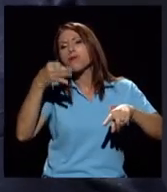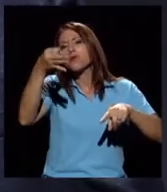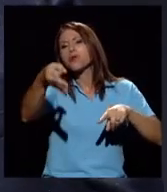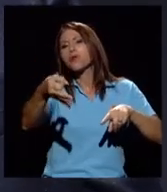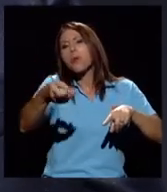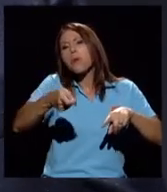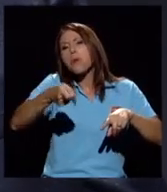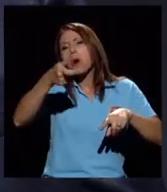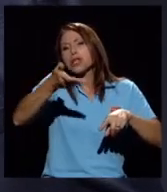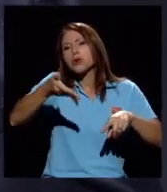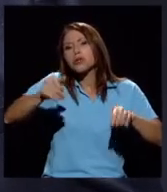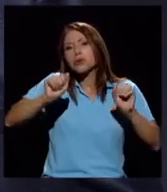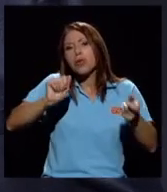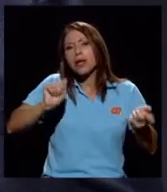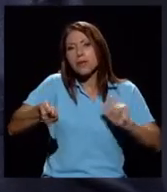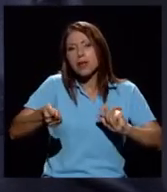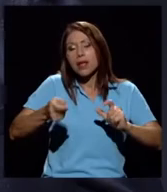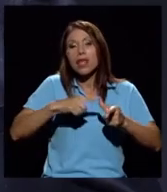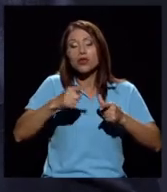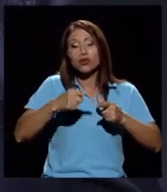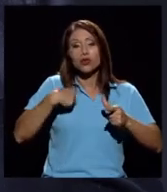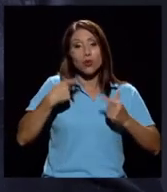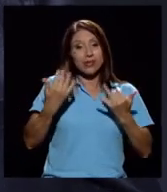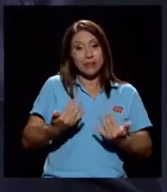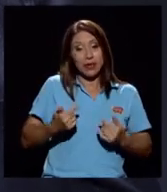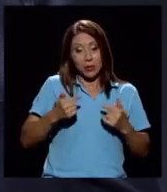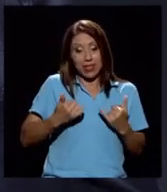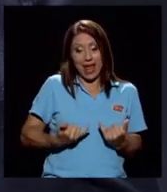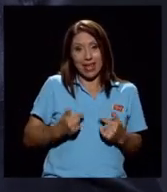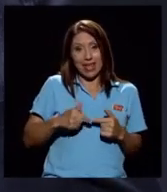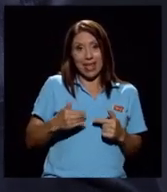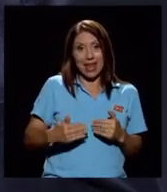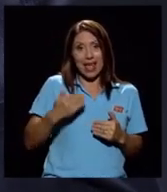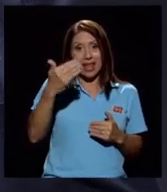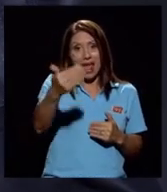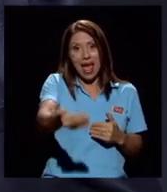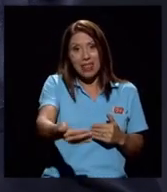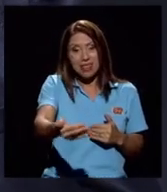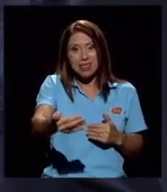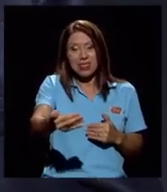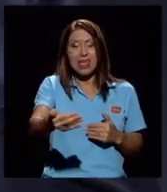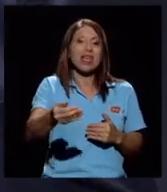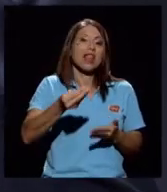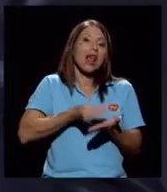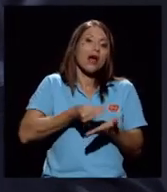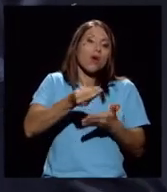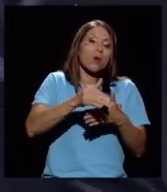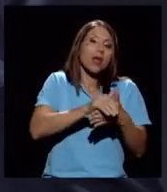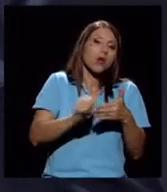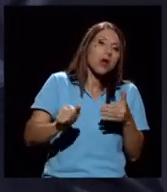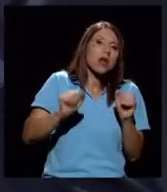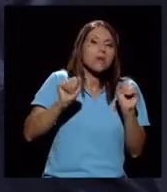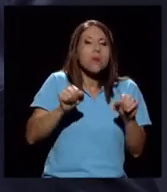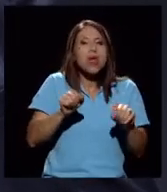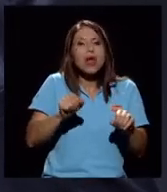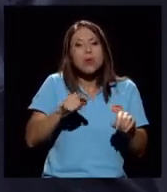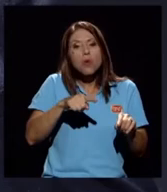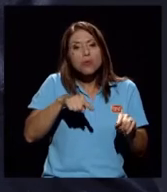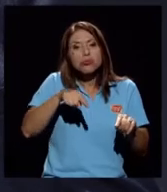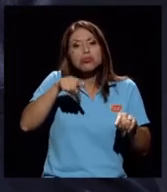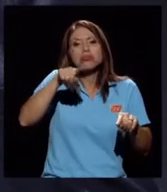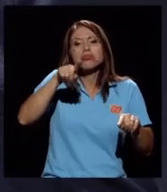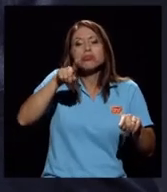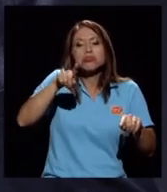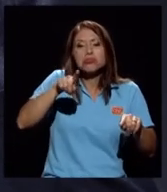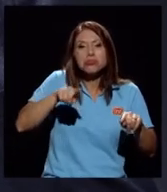entonces uno esperaría que de aquí en adelante el tipo de cambio se ajuste de un poco tal vez entre un 3 y un 5 un 5%